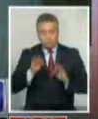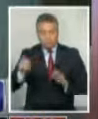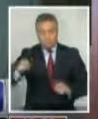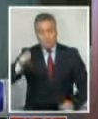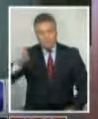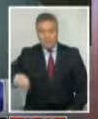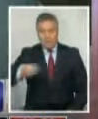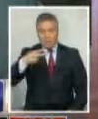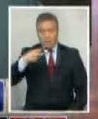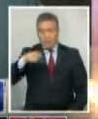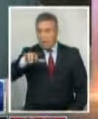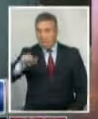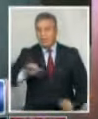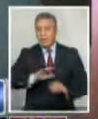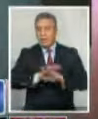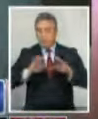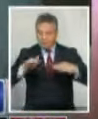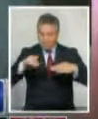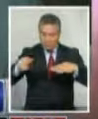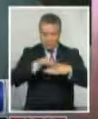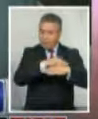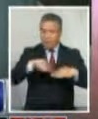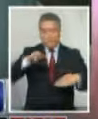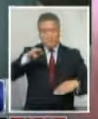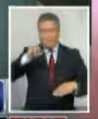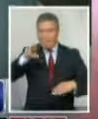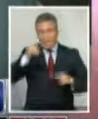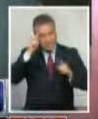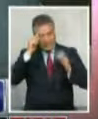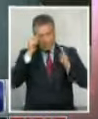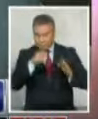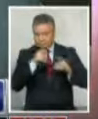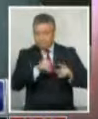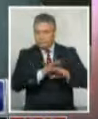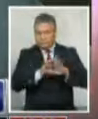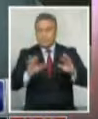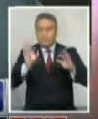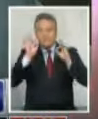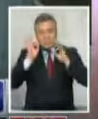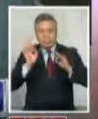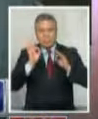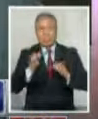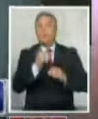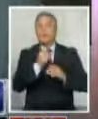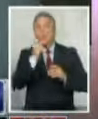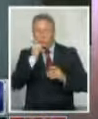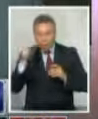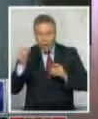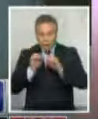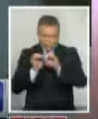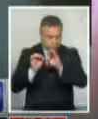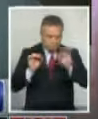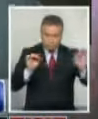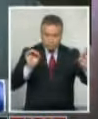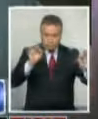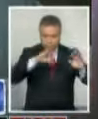de La Haya era precisamente la delimitación marítima. Había que determinar exactamente cuáles eran las coordenadas